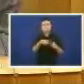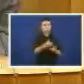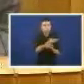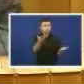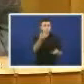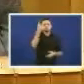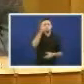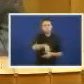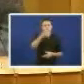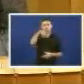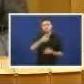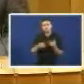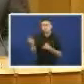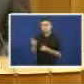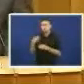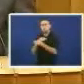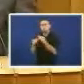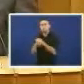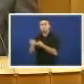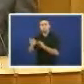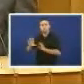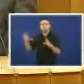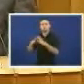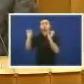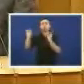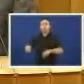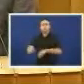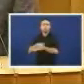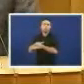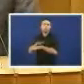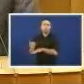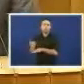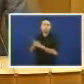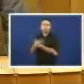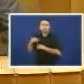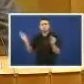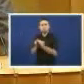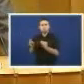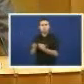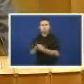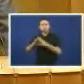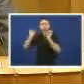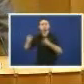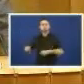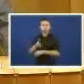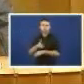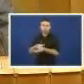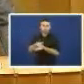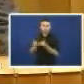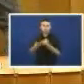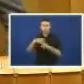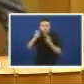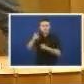nun pacto de goberno dun programa de acción do que estamos a dar conta e que se está a cumprir nos seus aspectos sustanciais